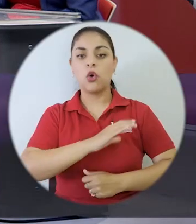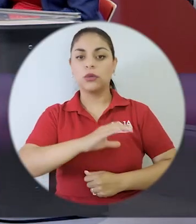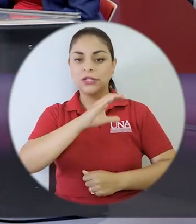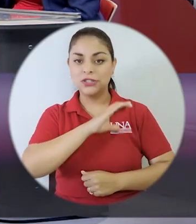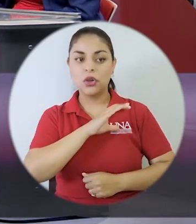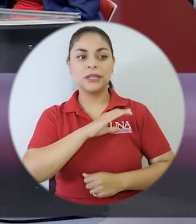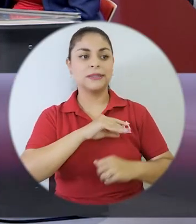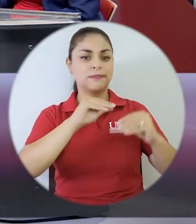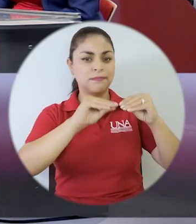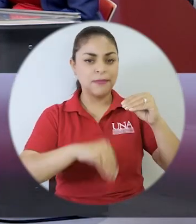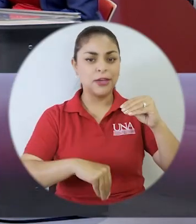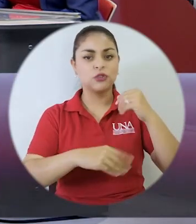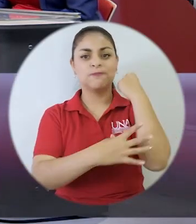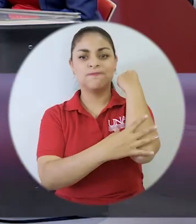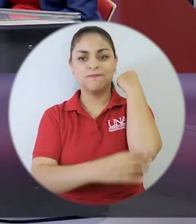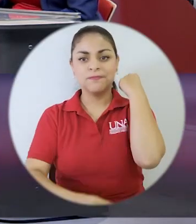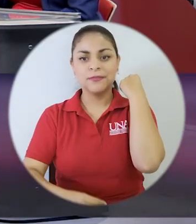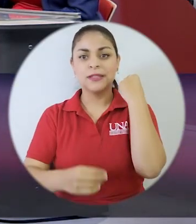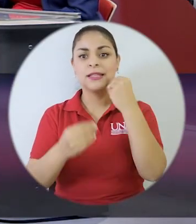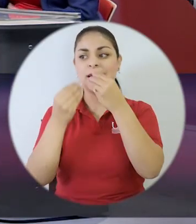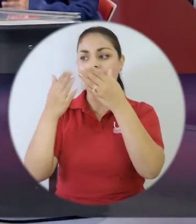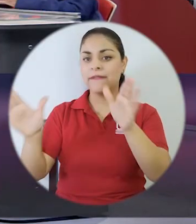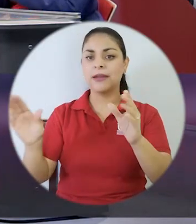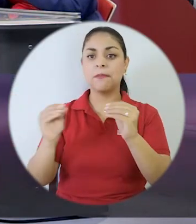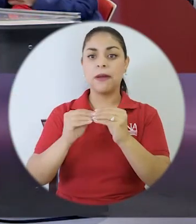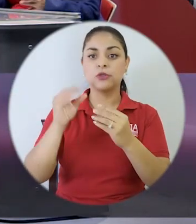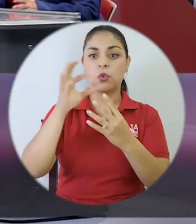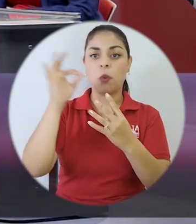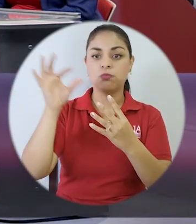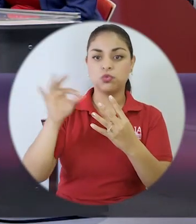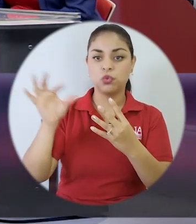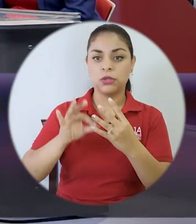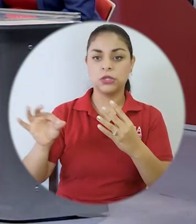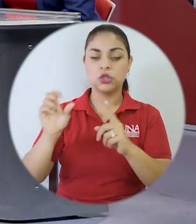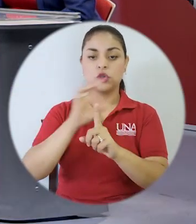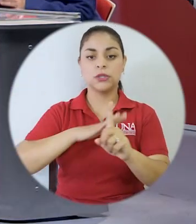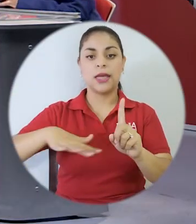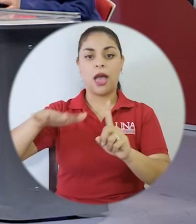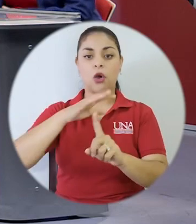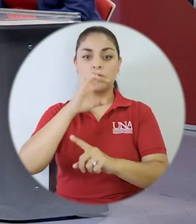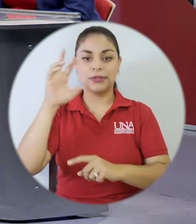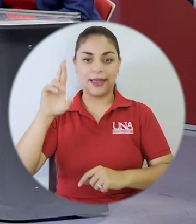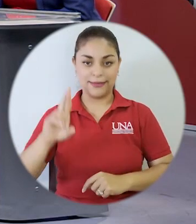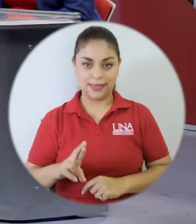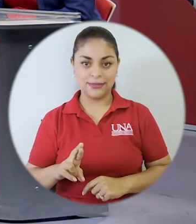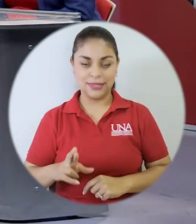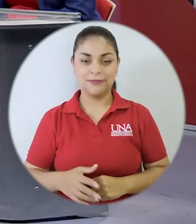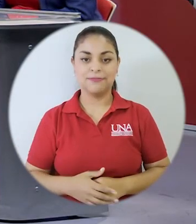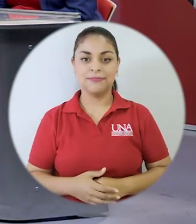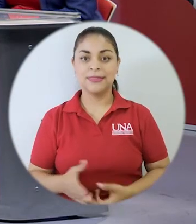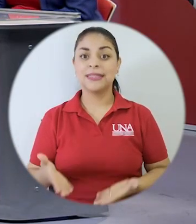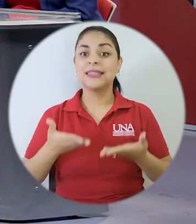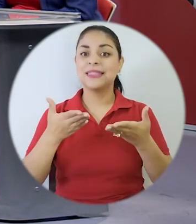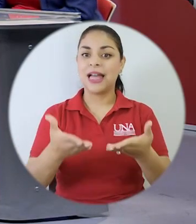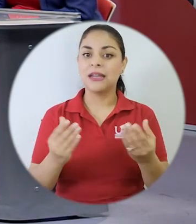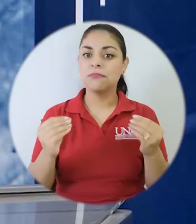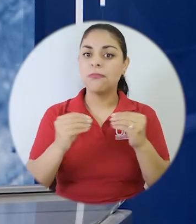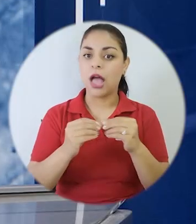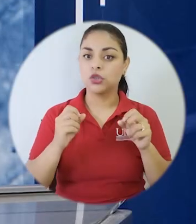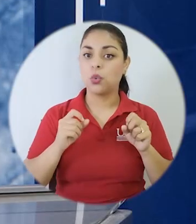mejorar condiciones, disminuir precariedad y abrir más opciones a la sociedad costarricense. Generar